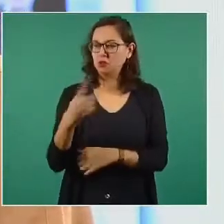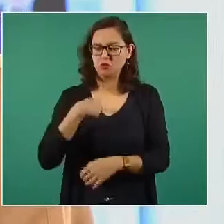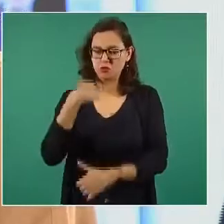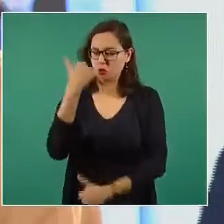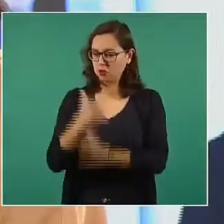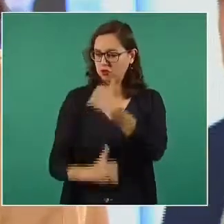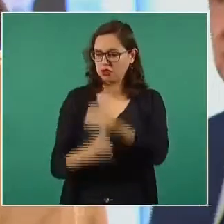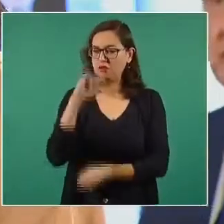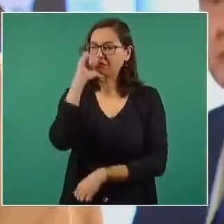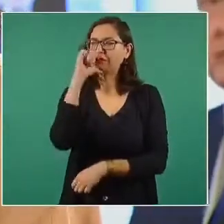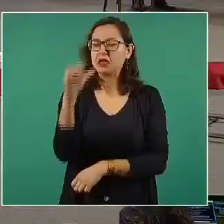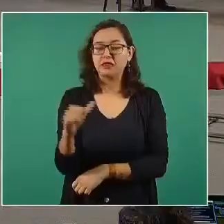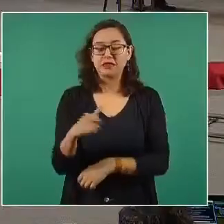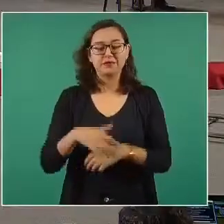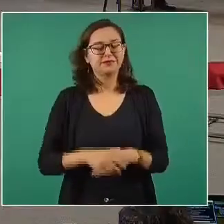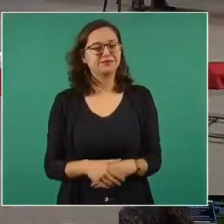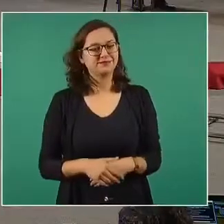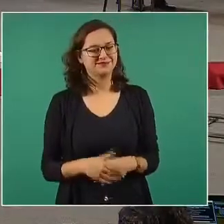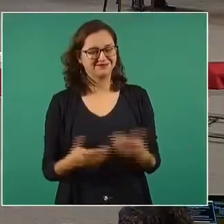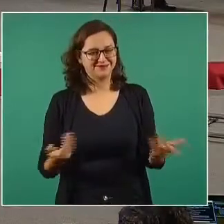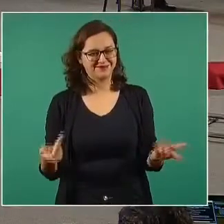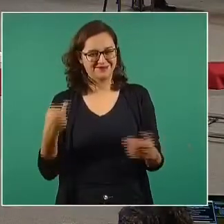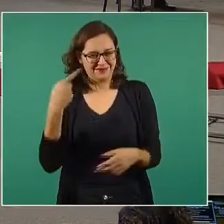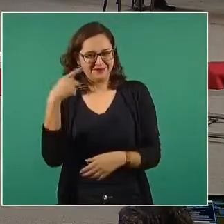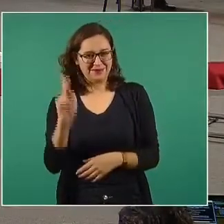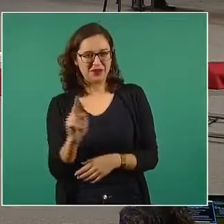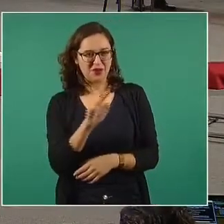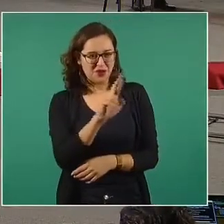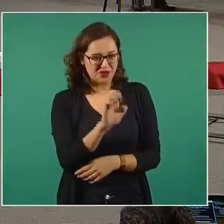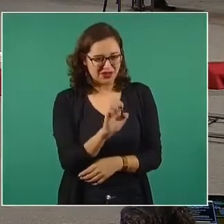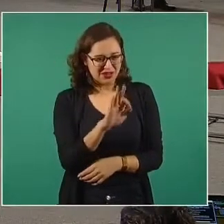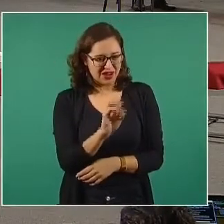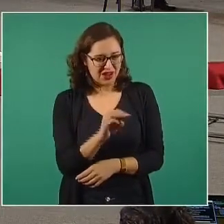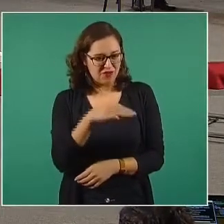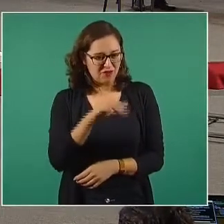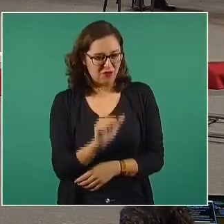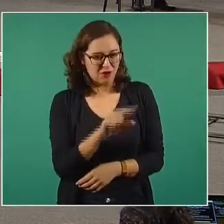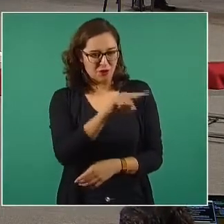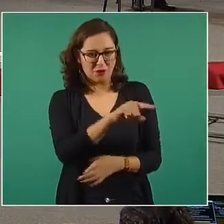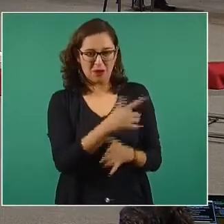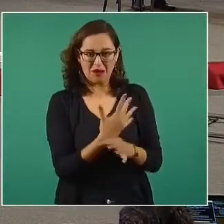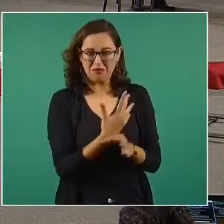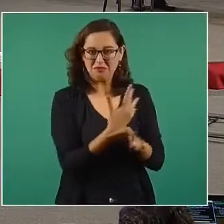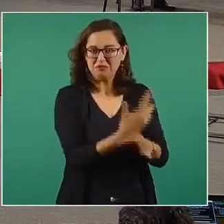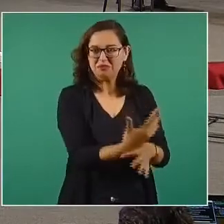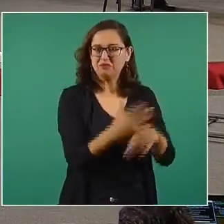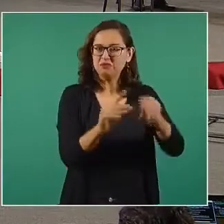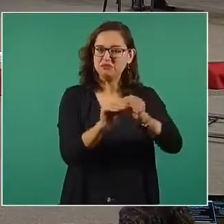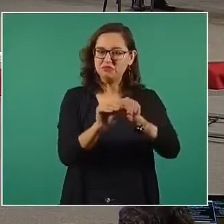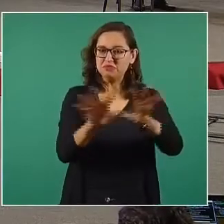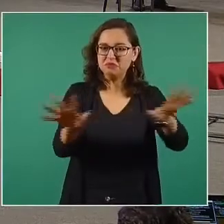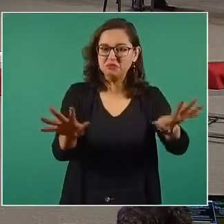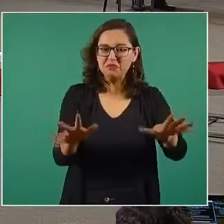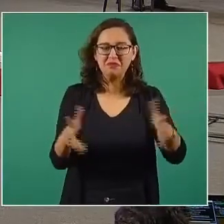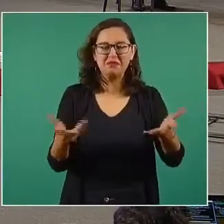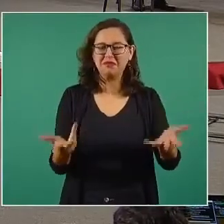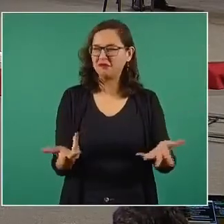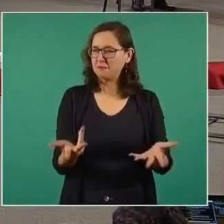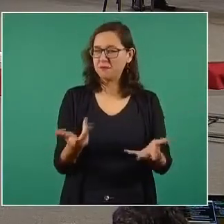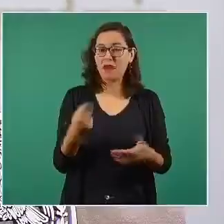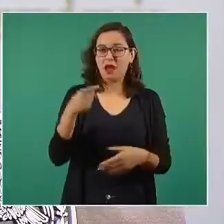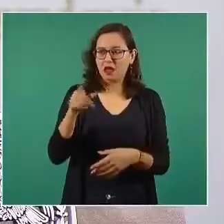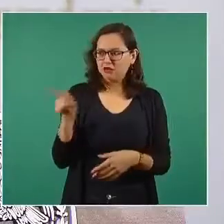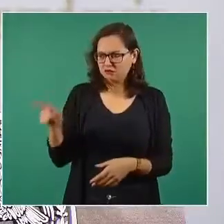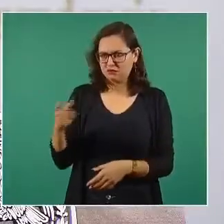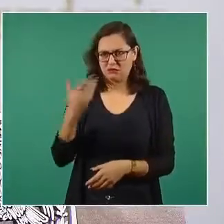manera poco ética, Reforma ni siquiera menciona que existe un mensaje del presidente en el que se deslinda del señalamiento